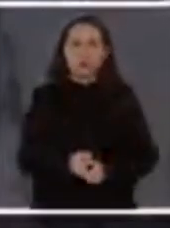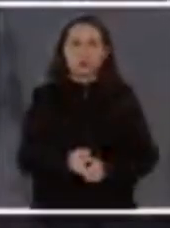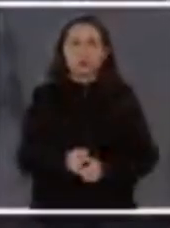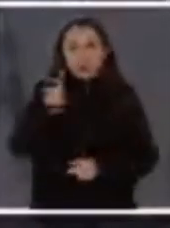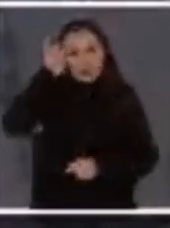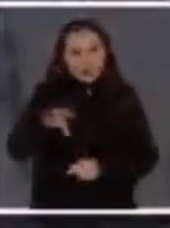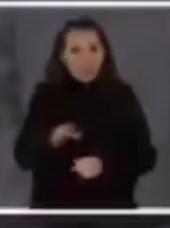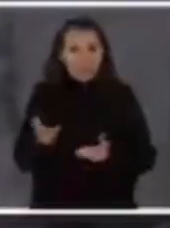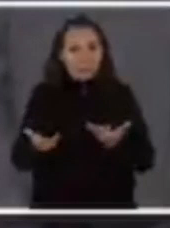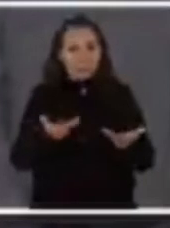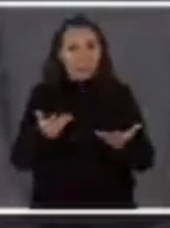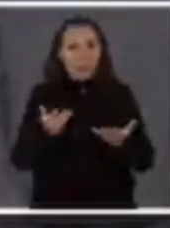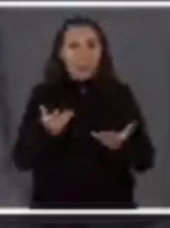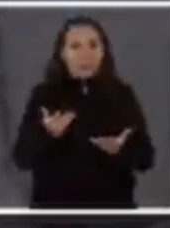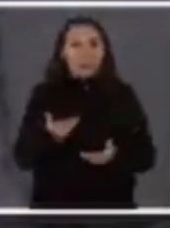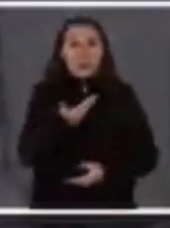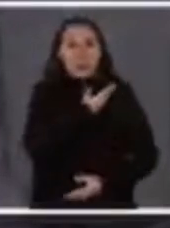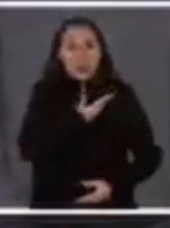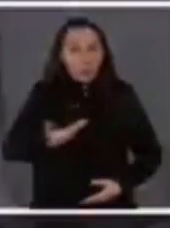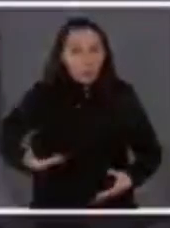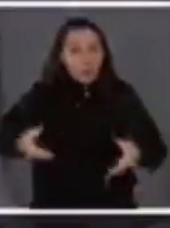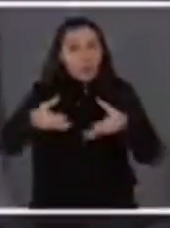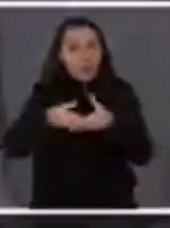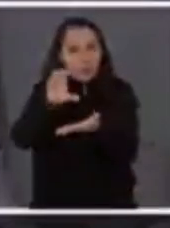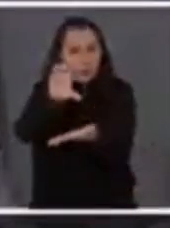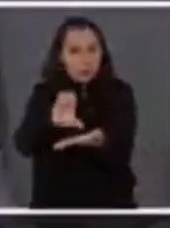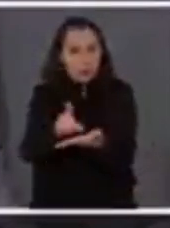Y sepan que como gobierno y como